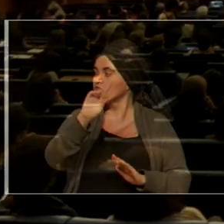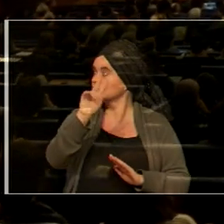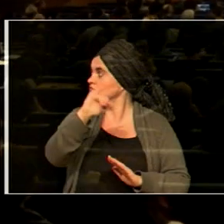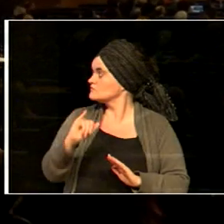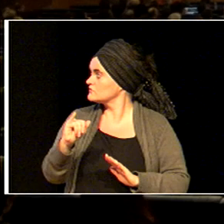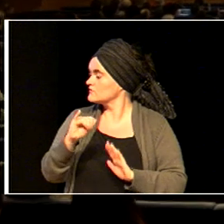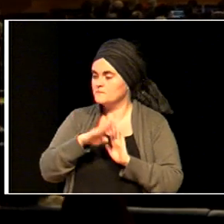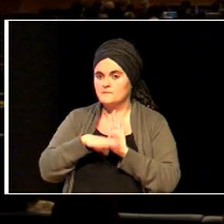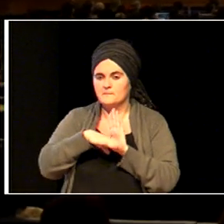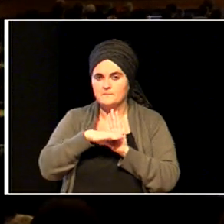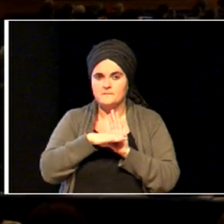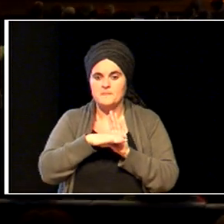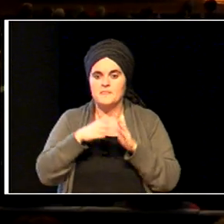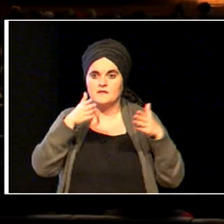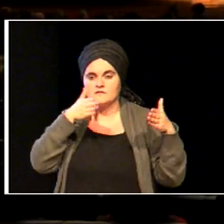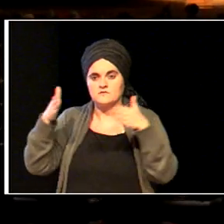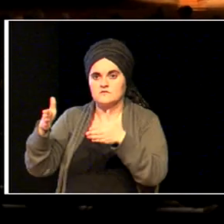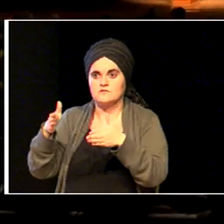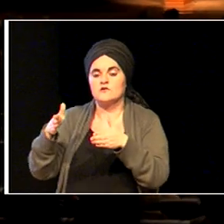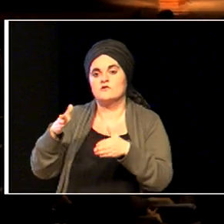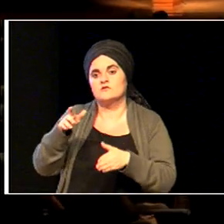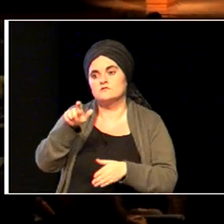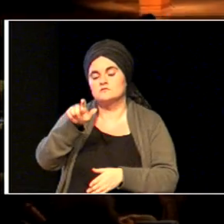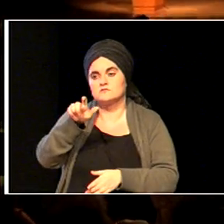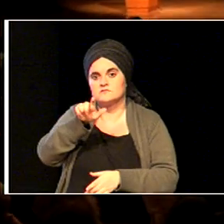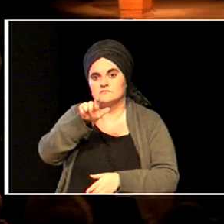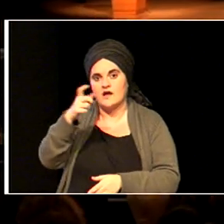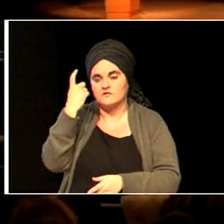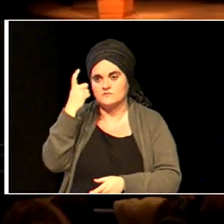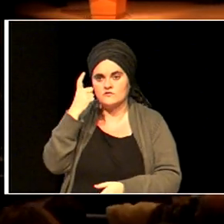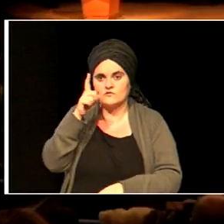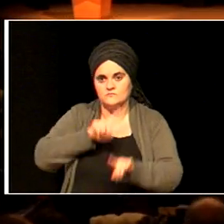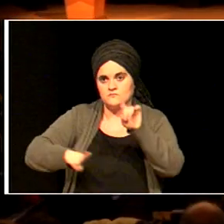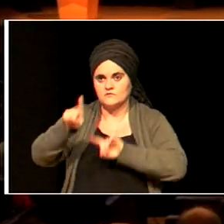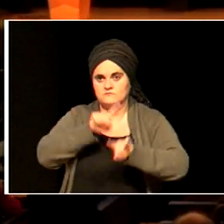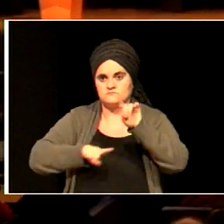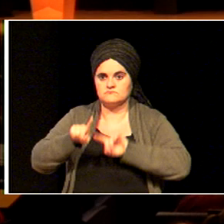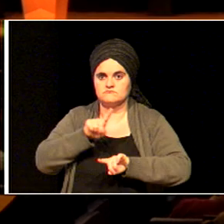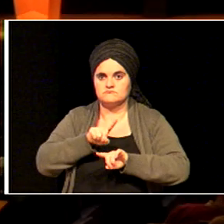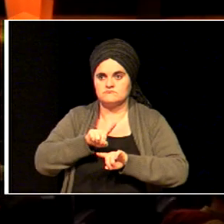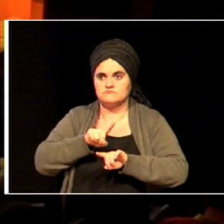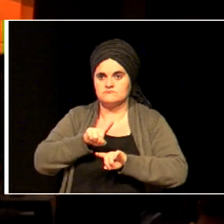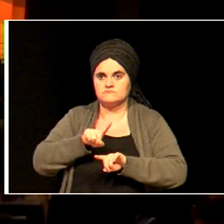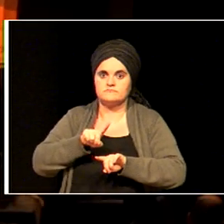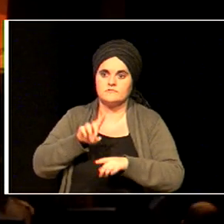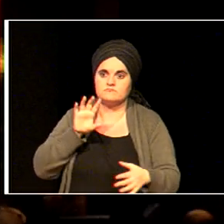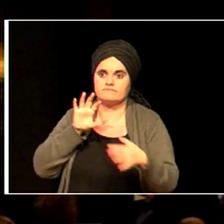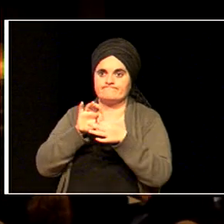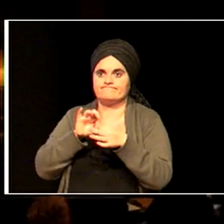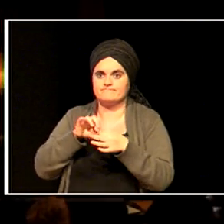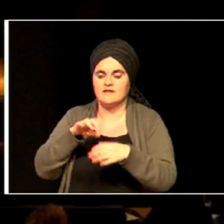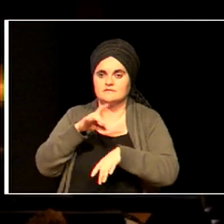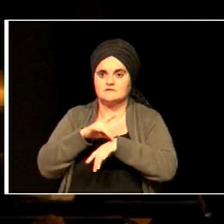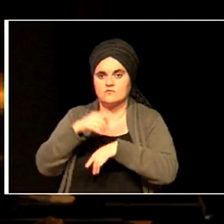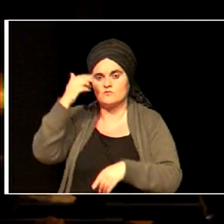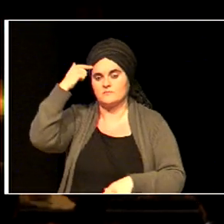un programa dirigido a alumnado con dificultades de regulación emocional, que a veces están asociadas a problemas de salud mental,